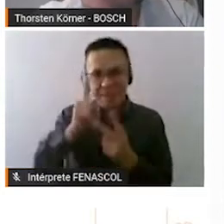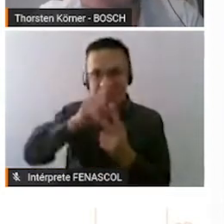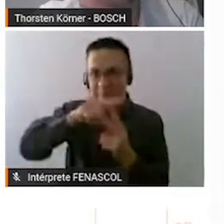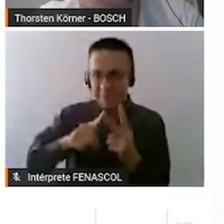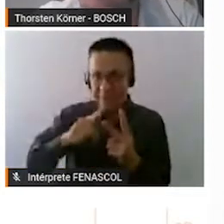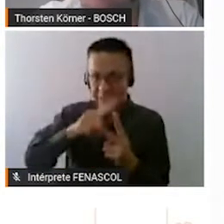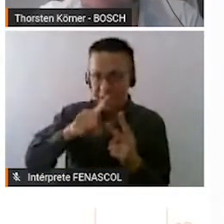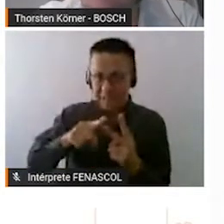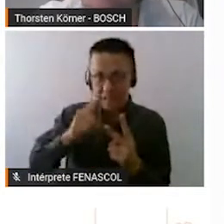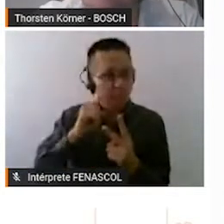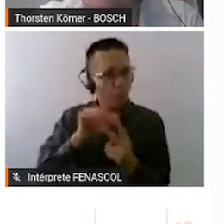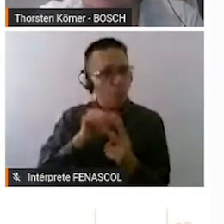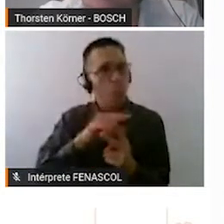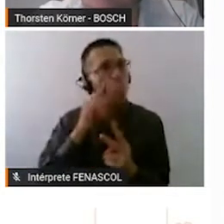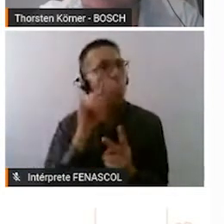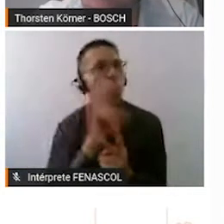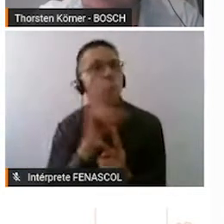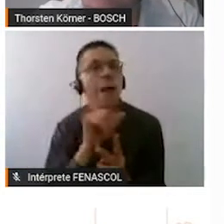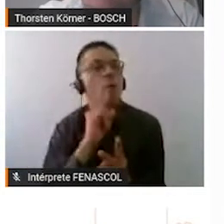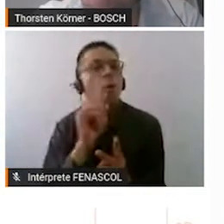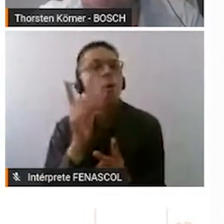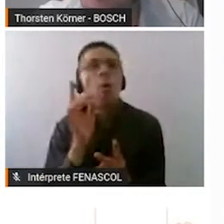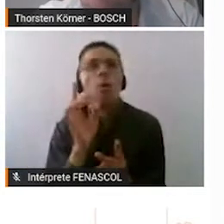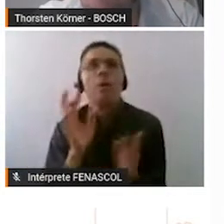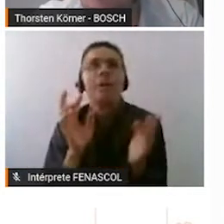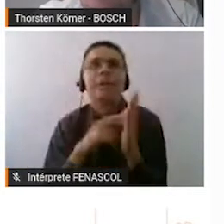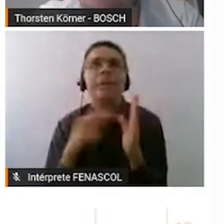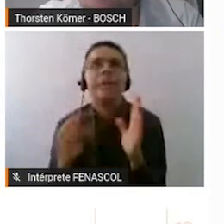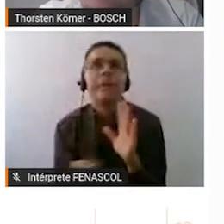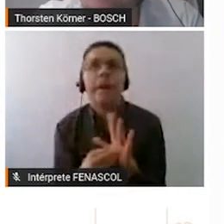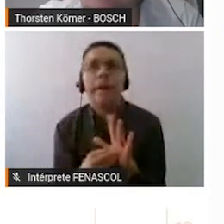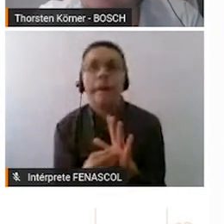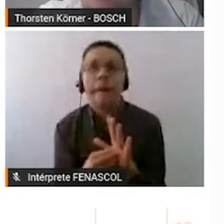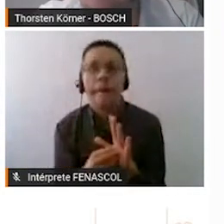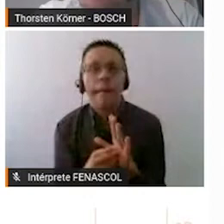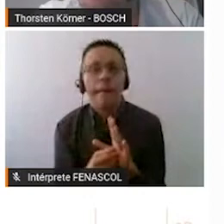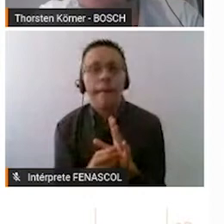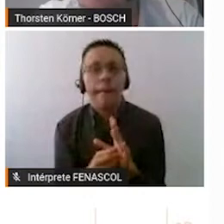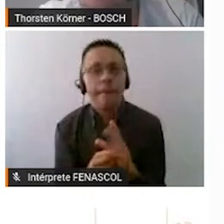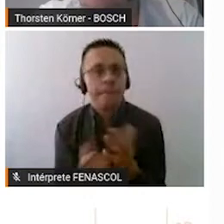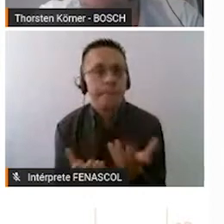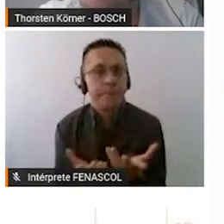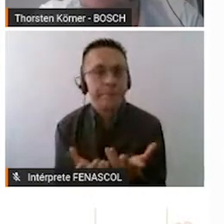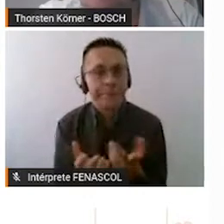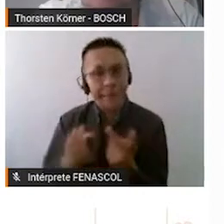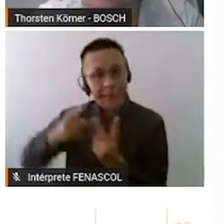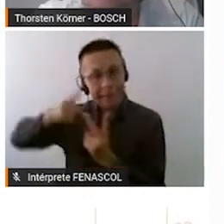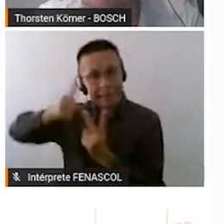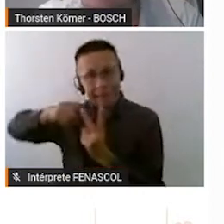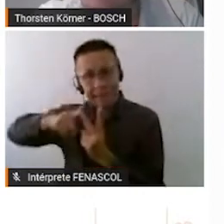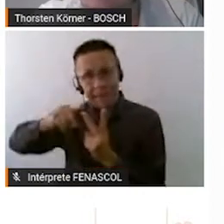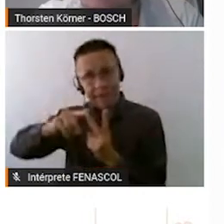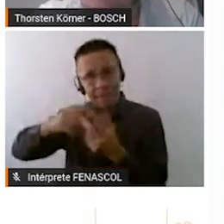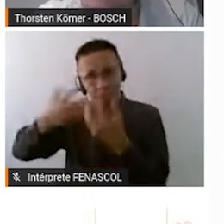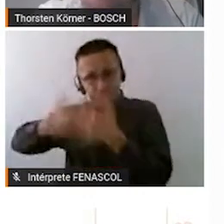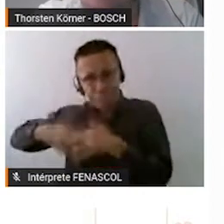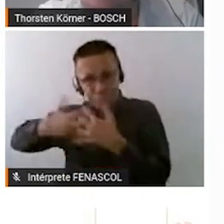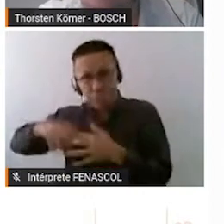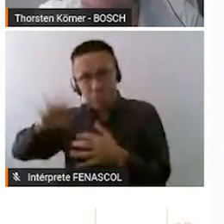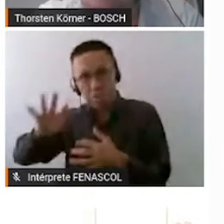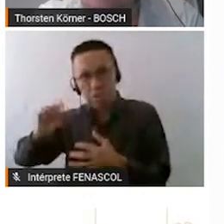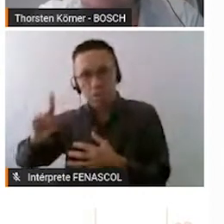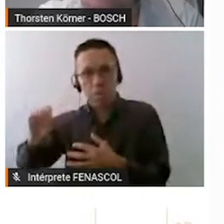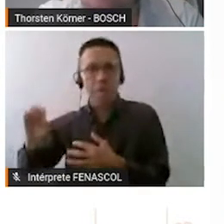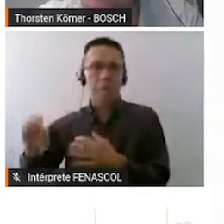significa que sean iguales, como dije, significa que para poder tener industria 4.0, definitivamente tengo